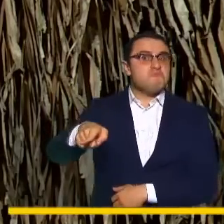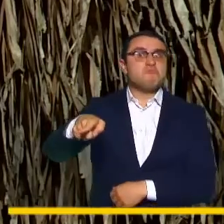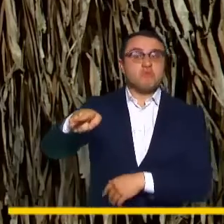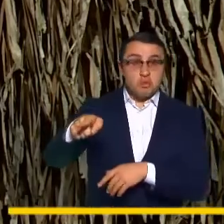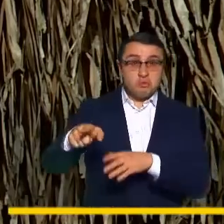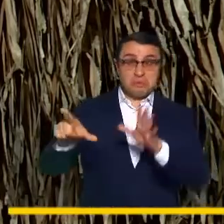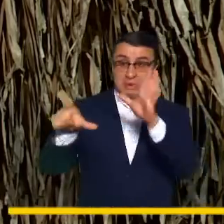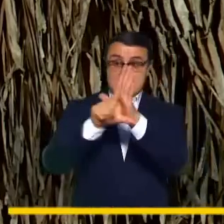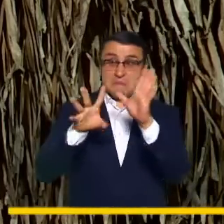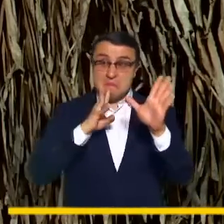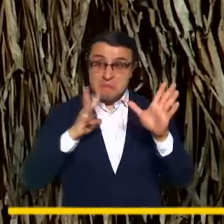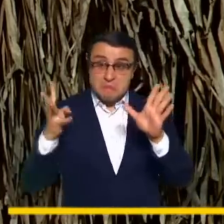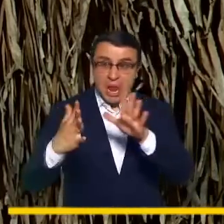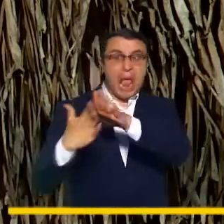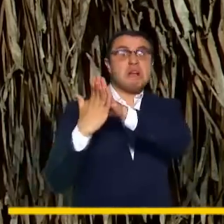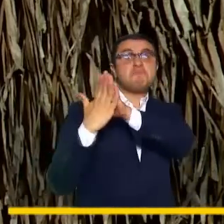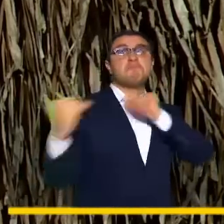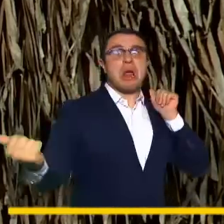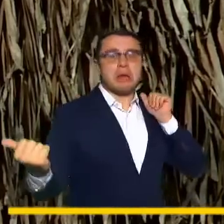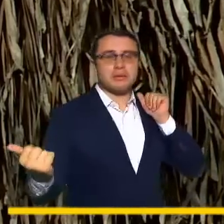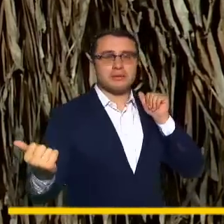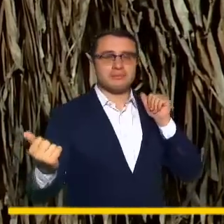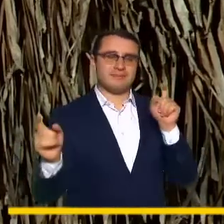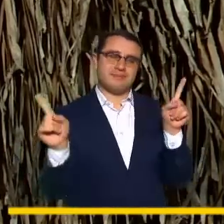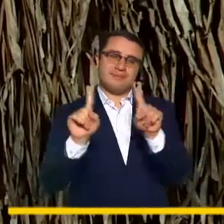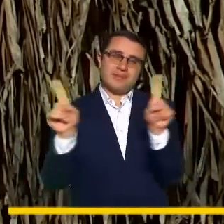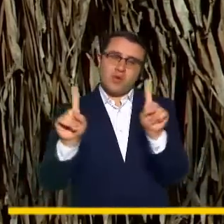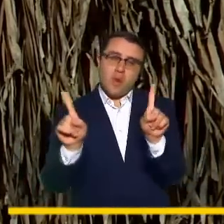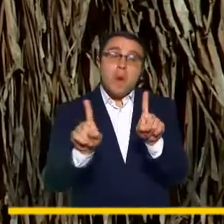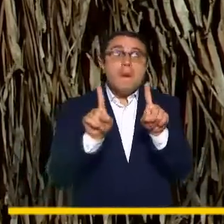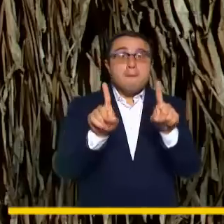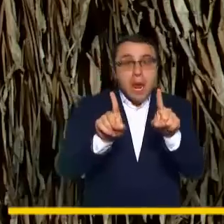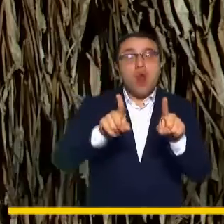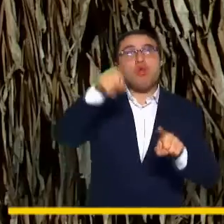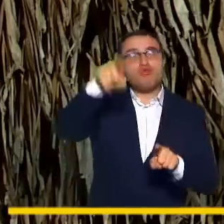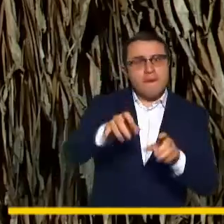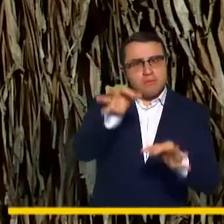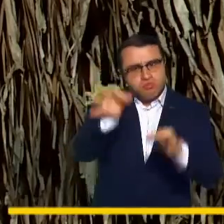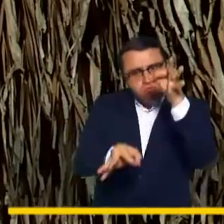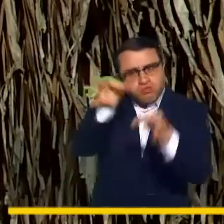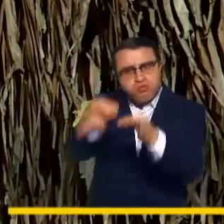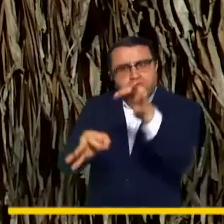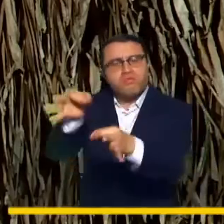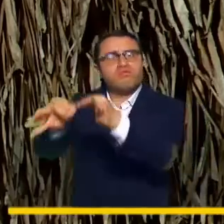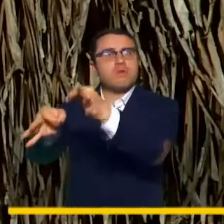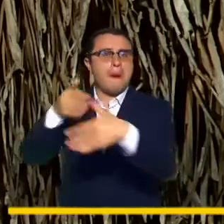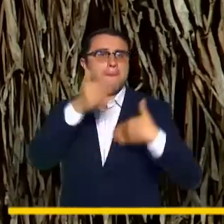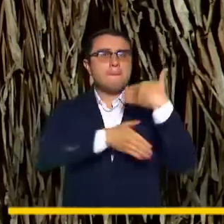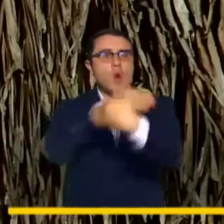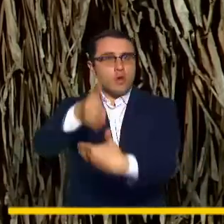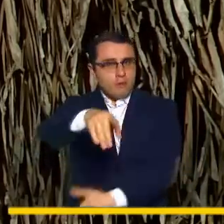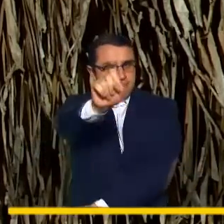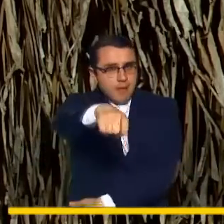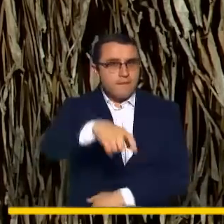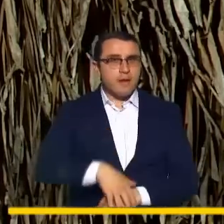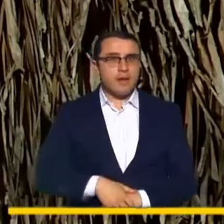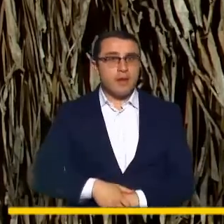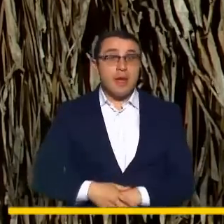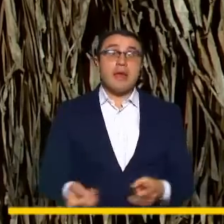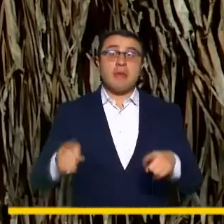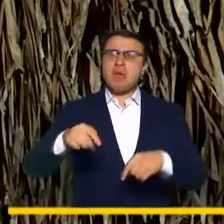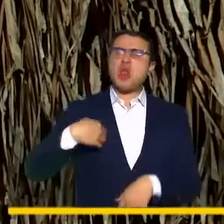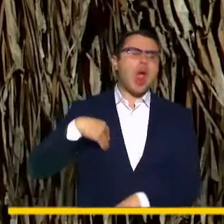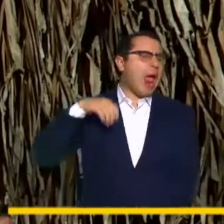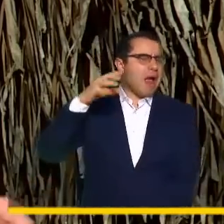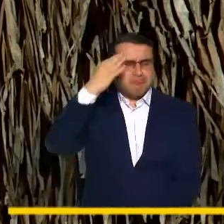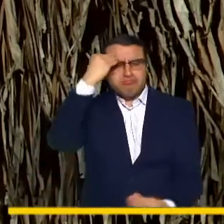cometieron estos crímenes, aunque debe haber procesos judiciales, aunque debe haber memoria,